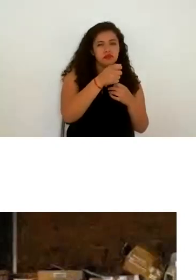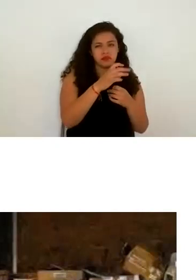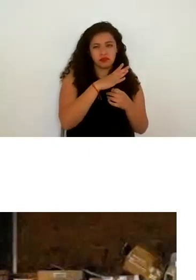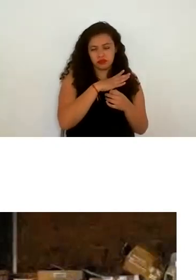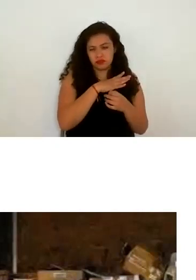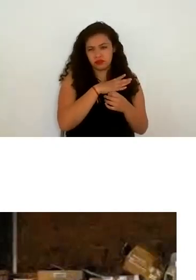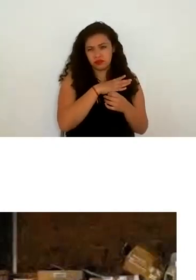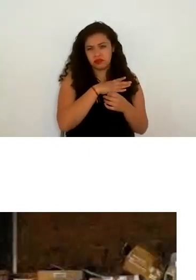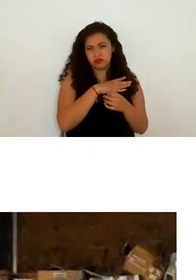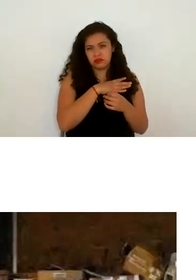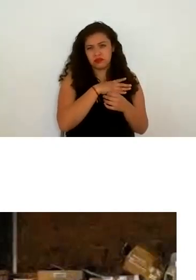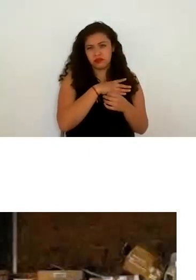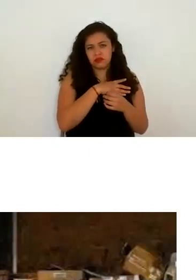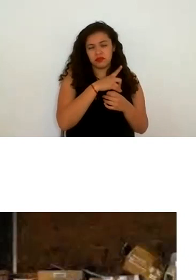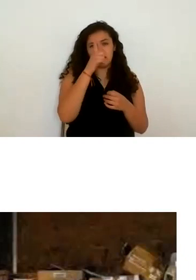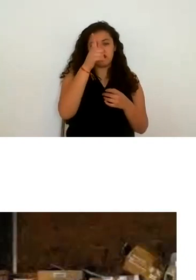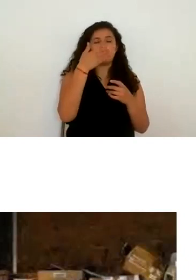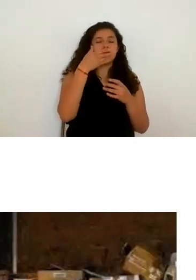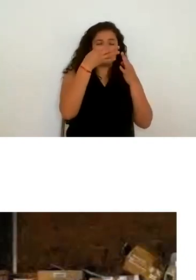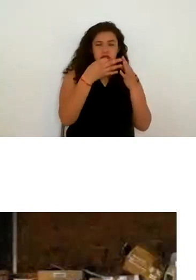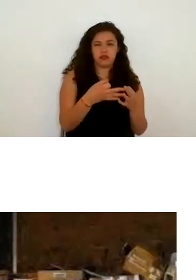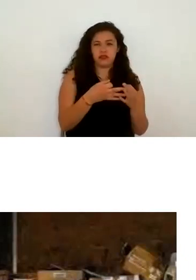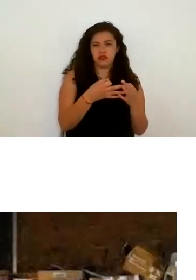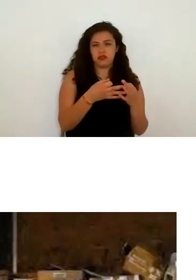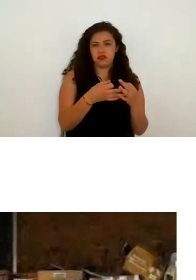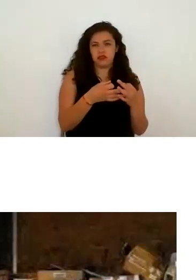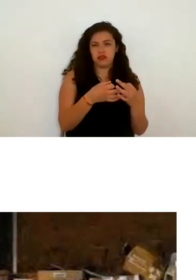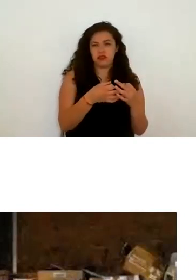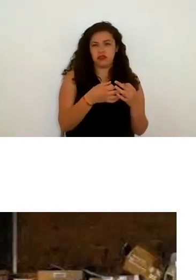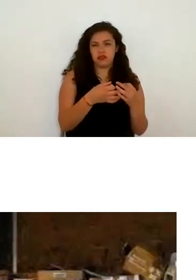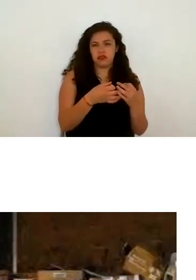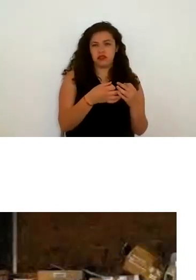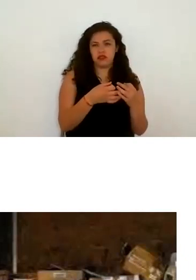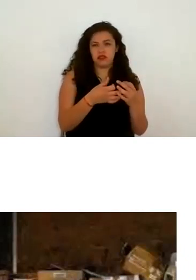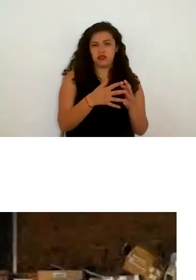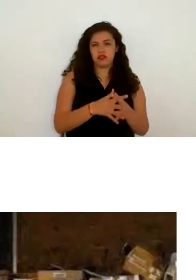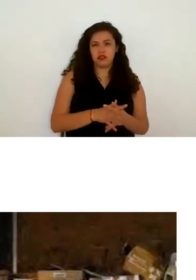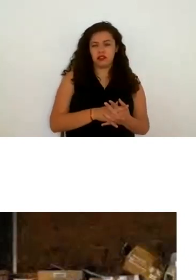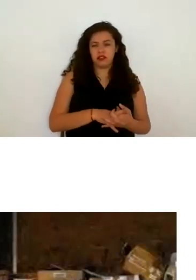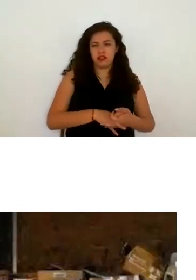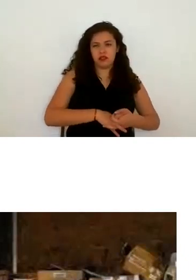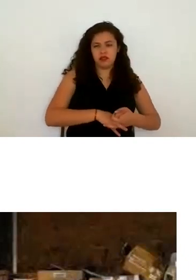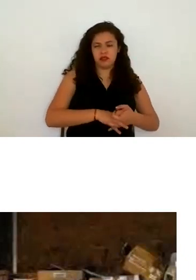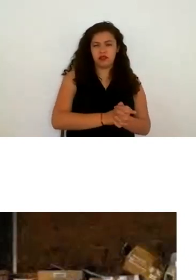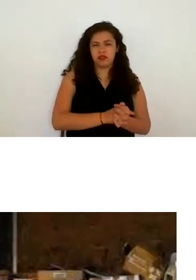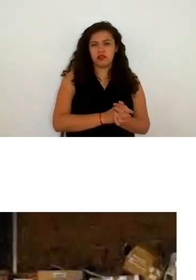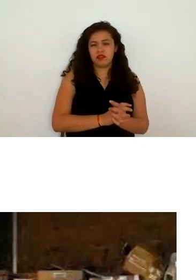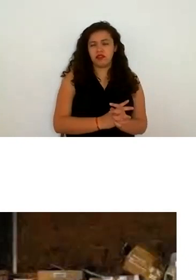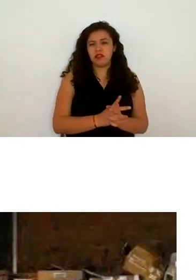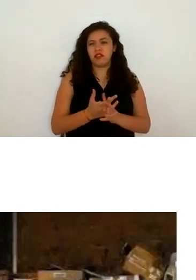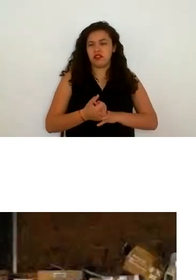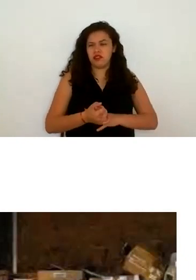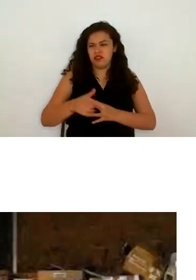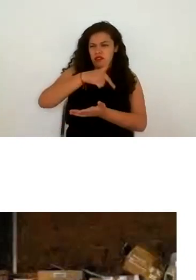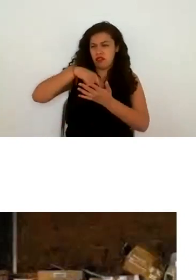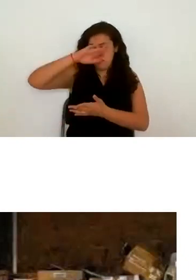una iluminación adecuada y funciona bien. Habrá otros que dicen, no habíamos pensado un espacio de resguardo